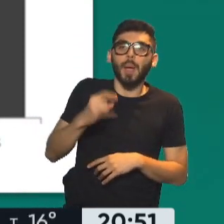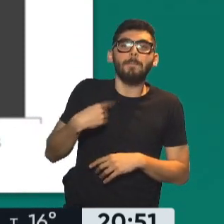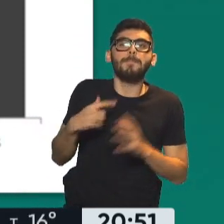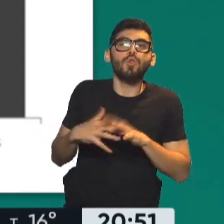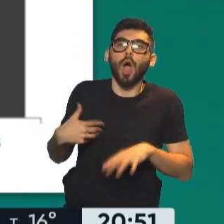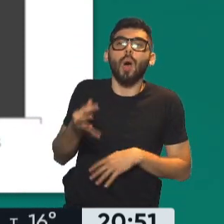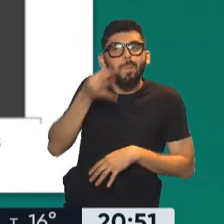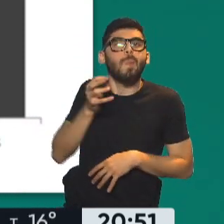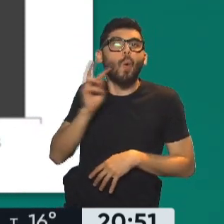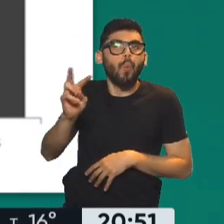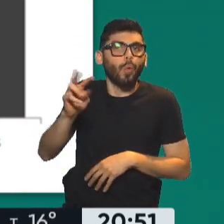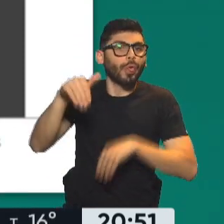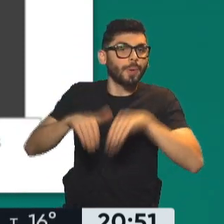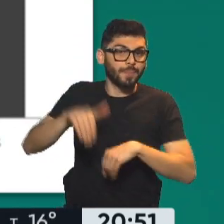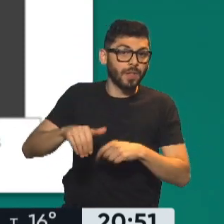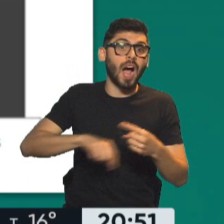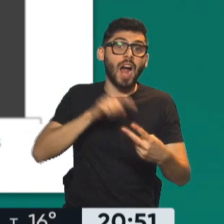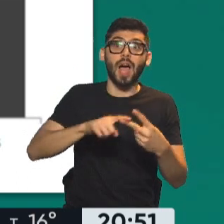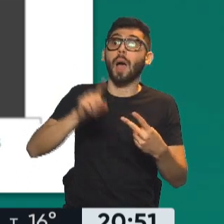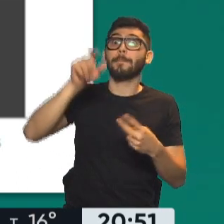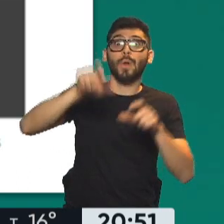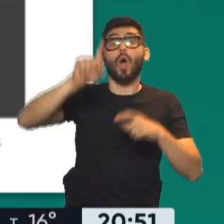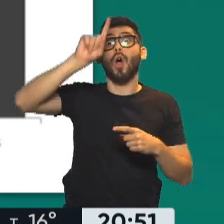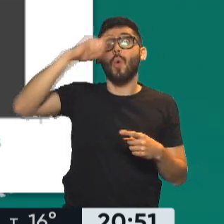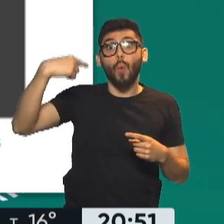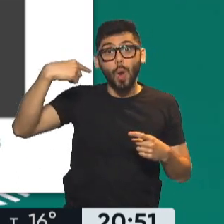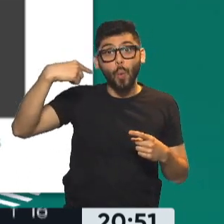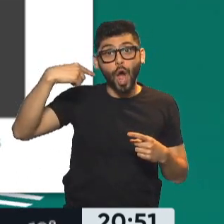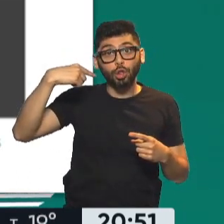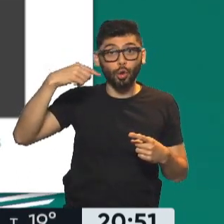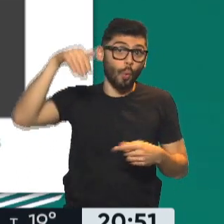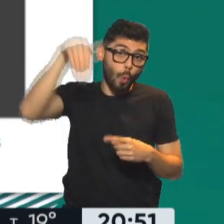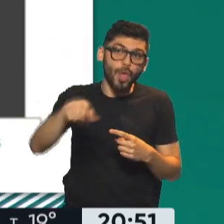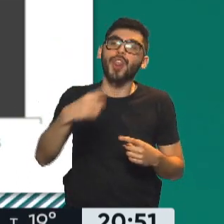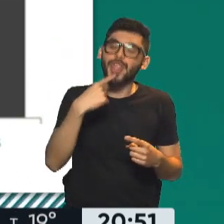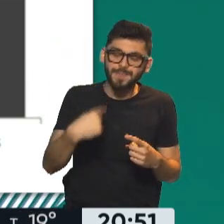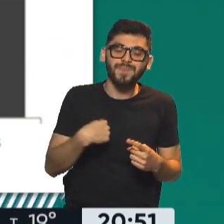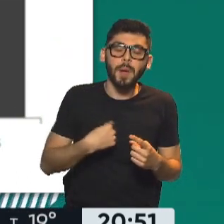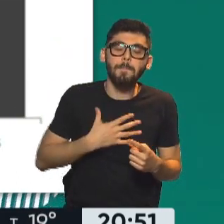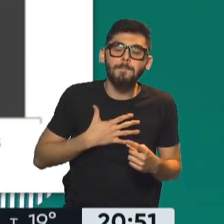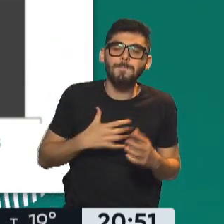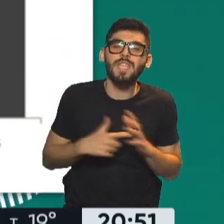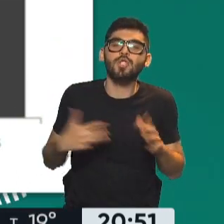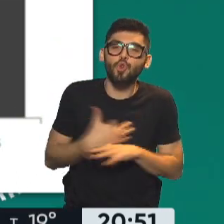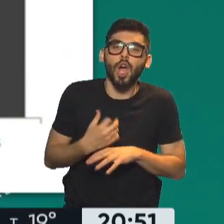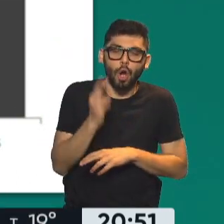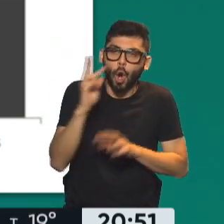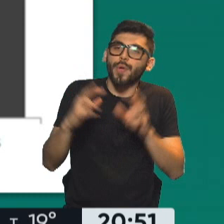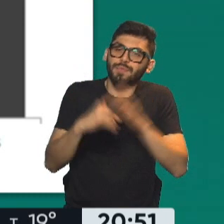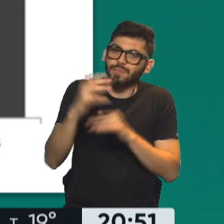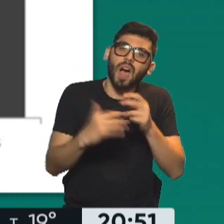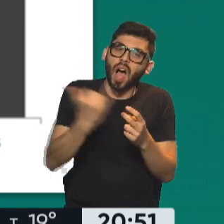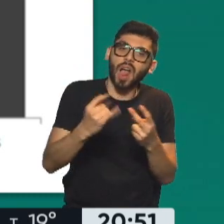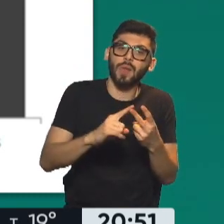El 69% de los que votaron a Alberto Fernández dicen sí, en mi ciudad he visto obra pública, y